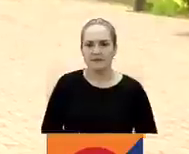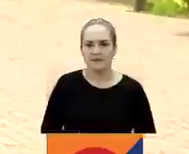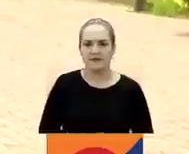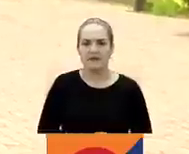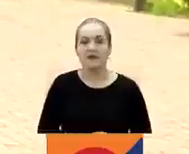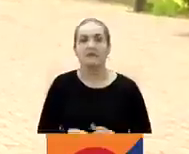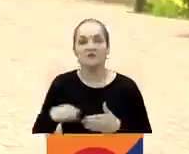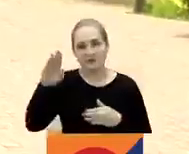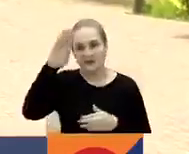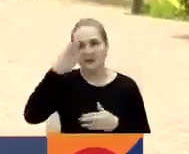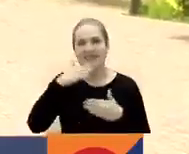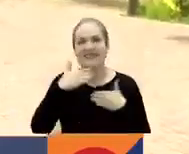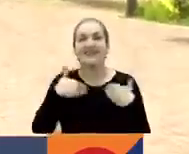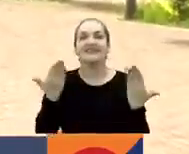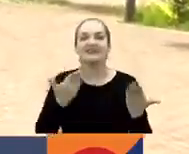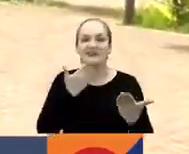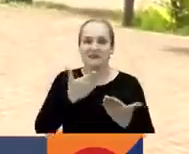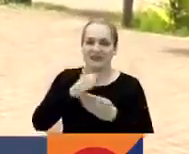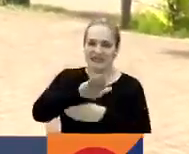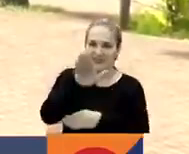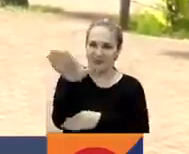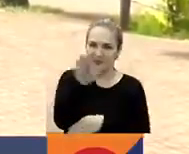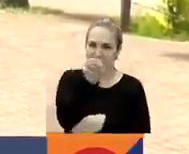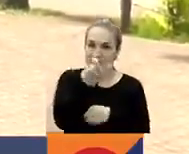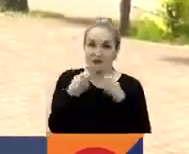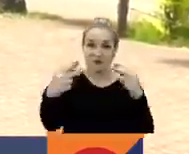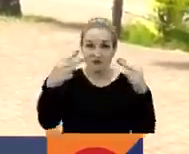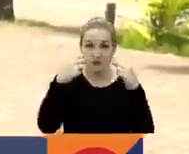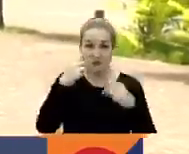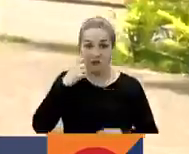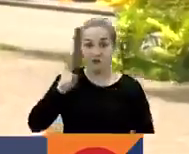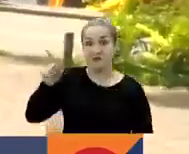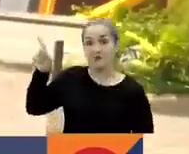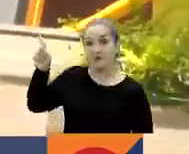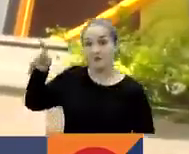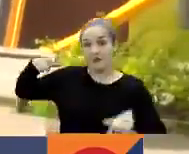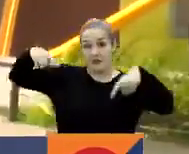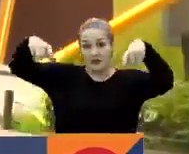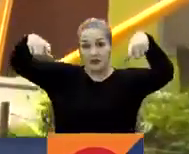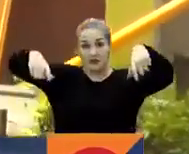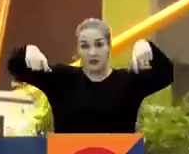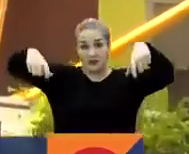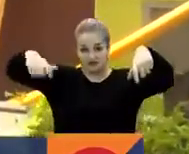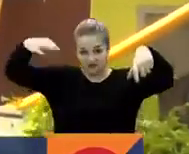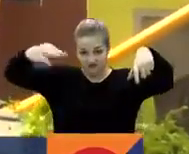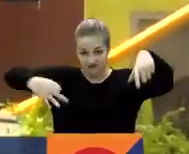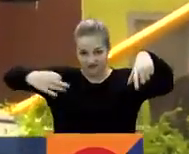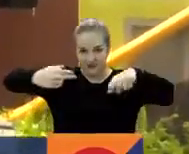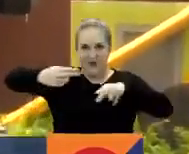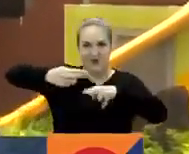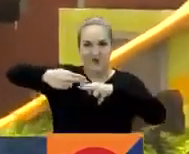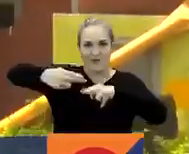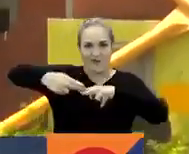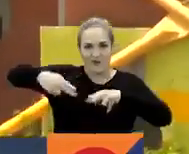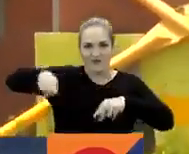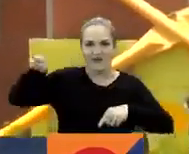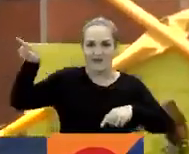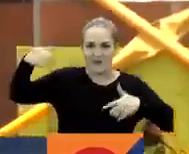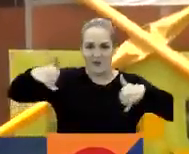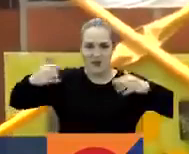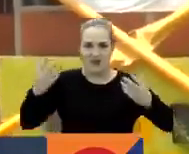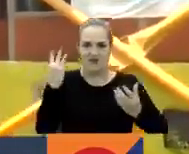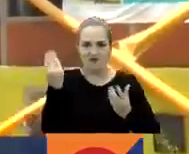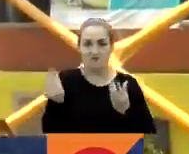Sabina, ¿qué tal? Buenas tardes para usted y para todos los televidentes. Pues precisamente les queremos mostrar el ambiente hoy acá en el estadio Atanasio Girardot. Es